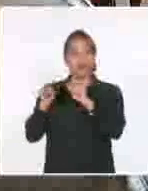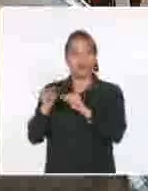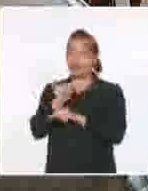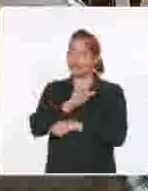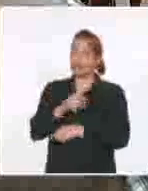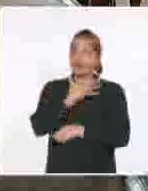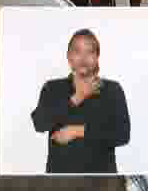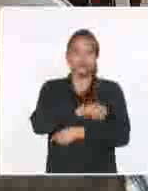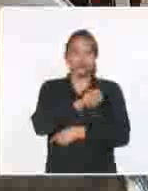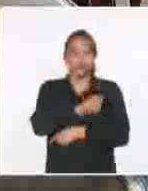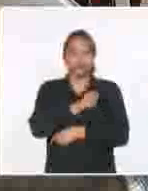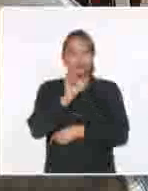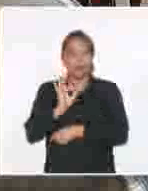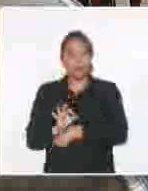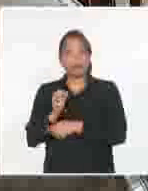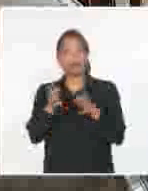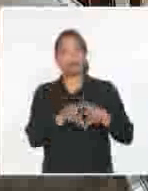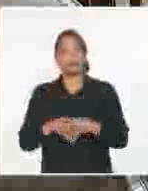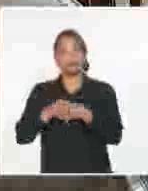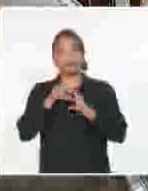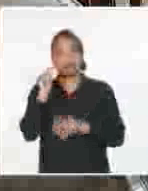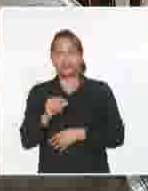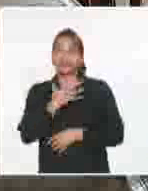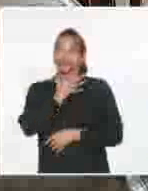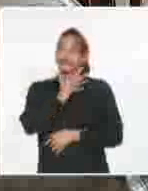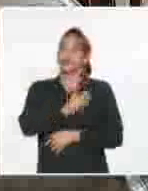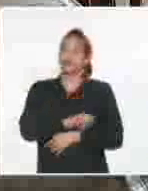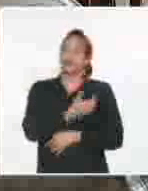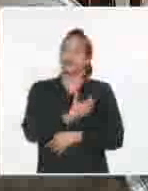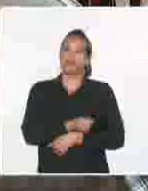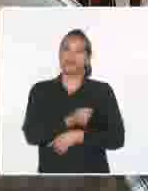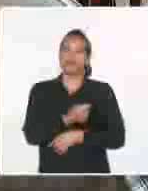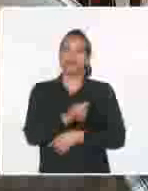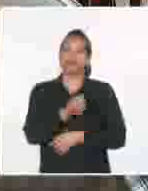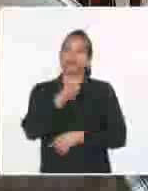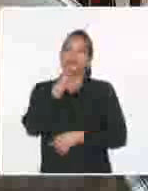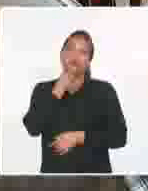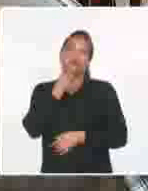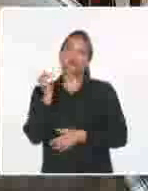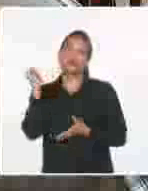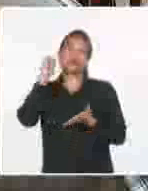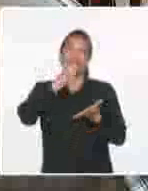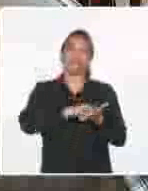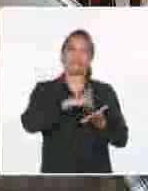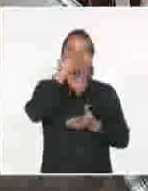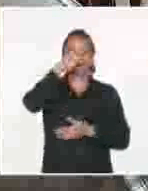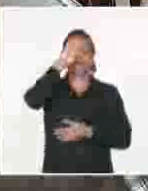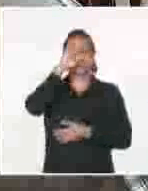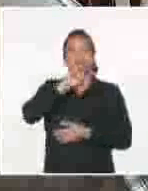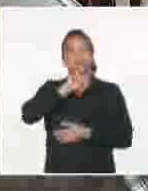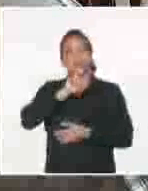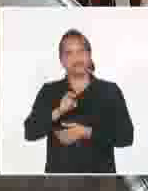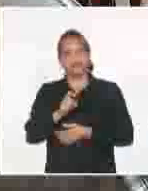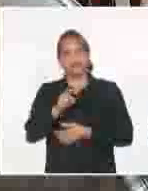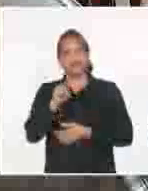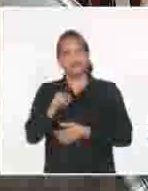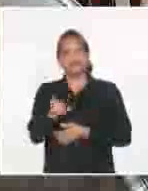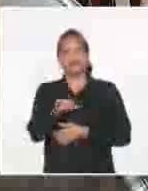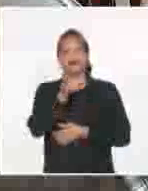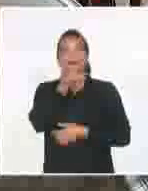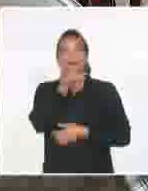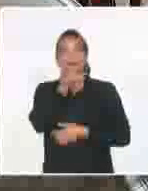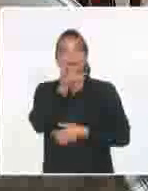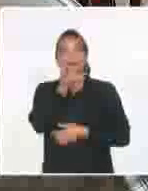estadounidenses que ven conculcada su libertad de viajar, y que está en el centro